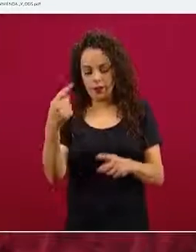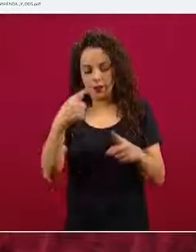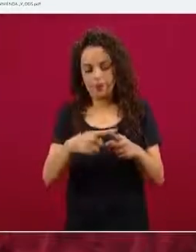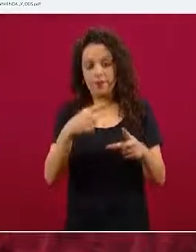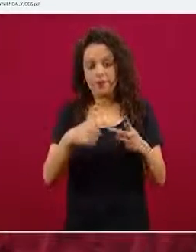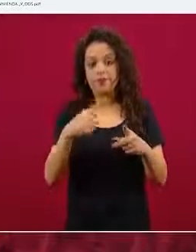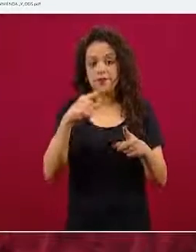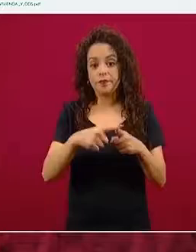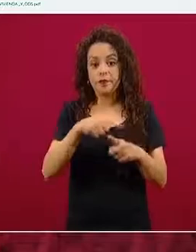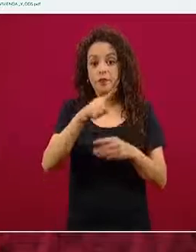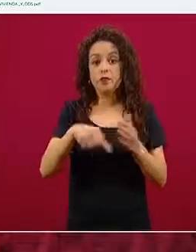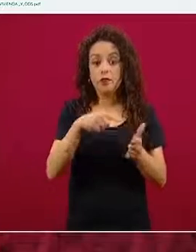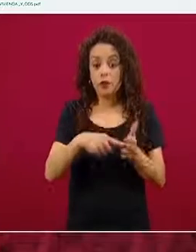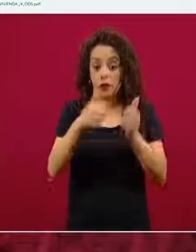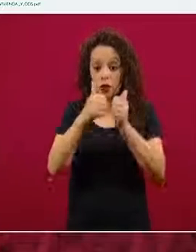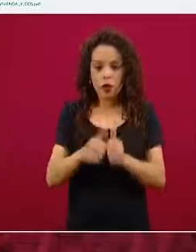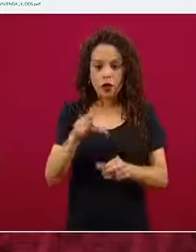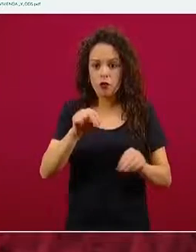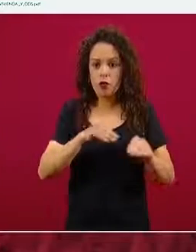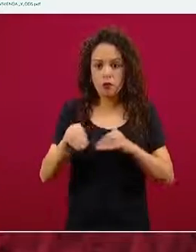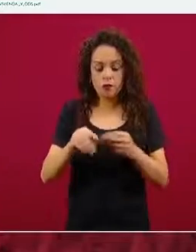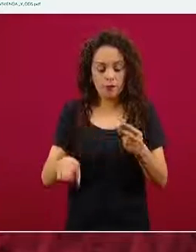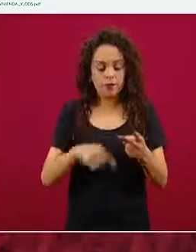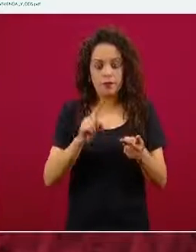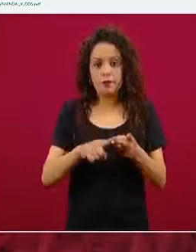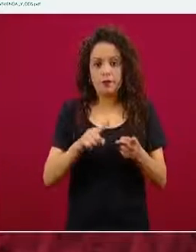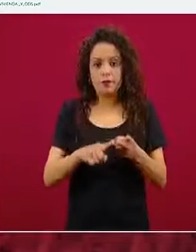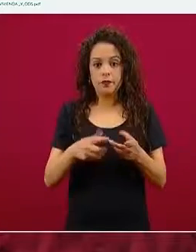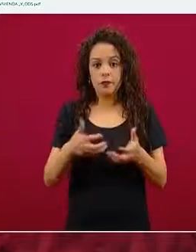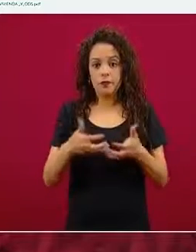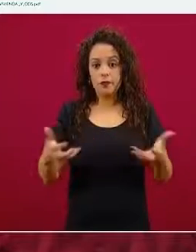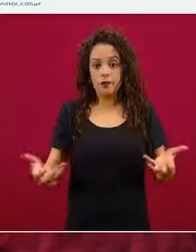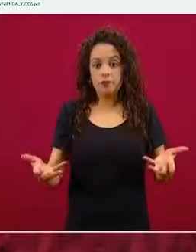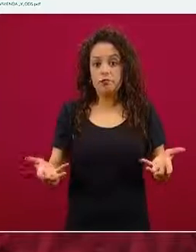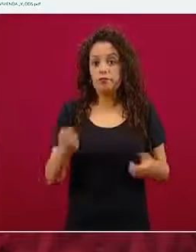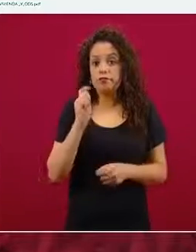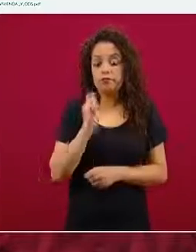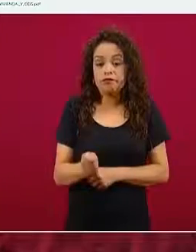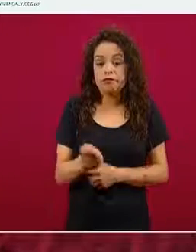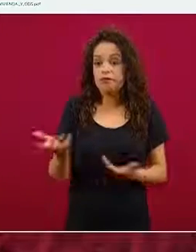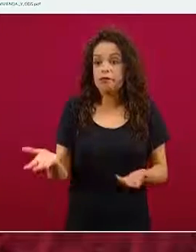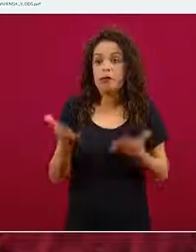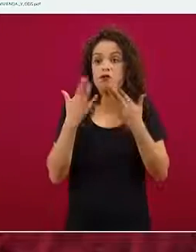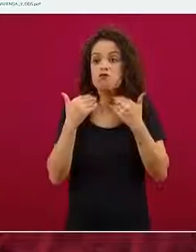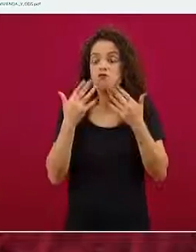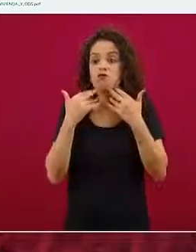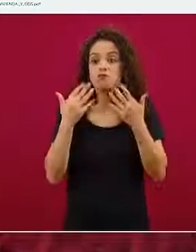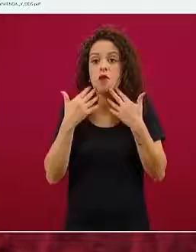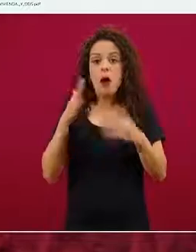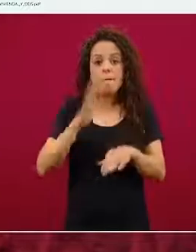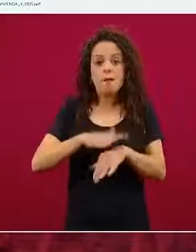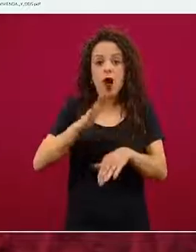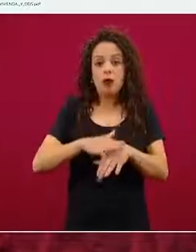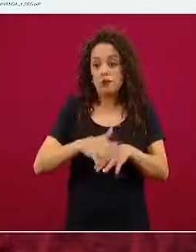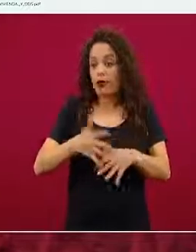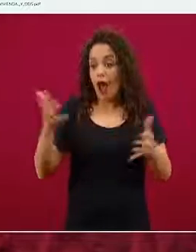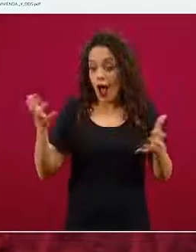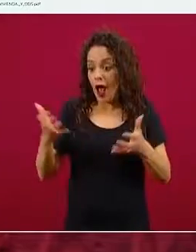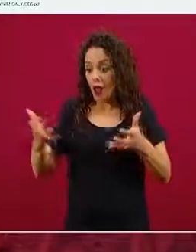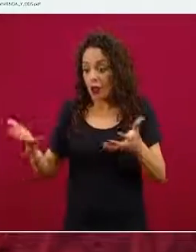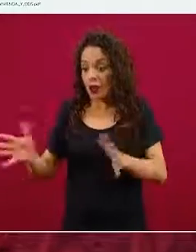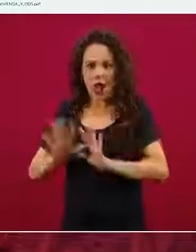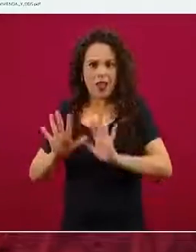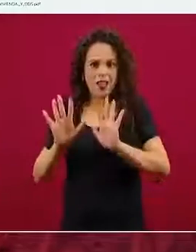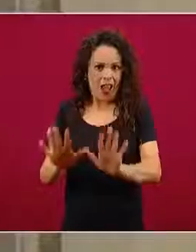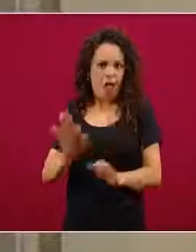suelo está en un lugar y no se mueve. Y otra, el suelo es finito, es decir, no hay de que produzco más y ya estuvo. Entonces,